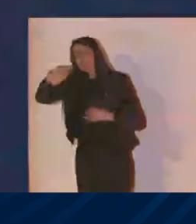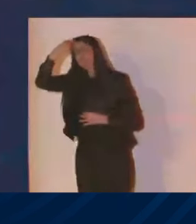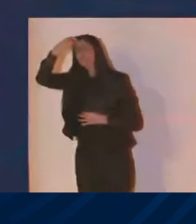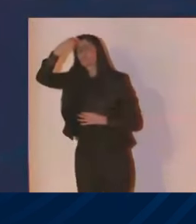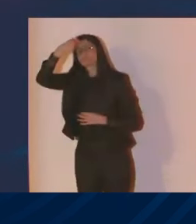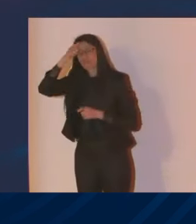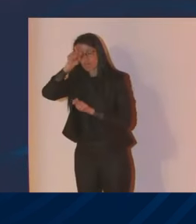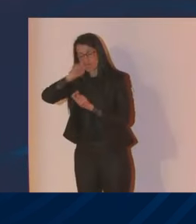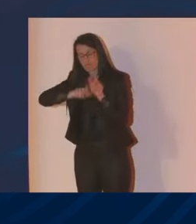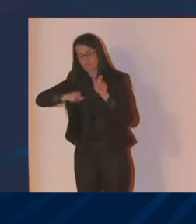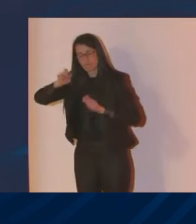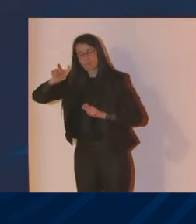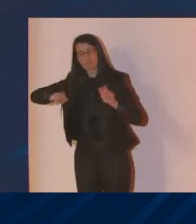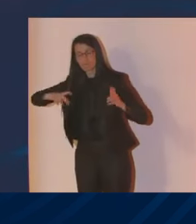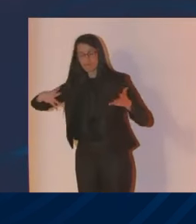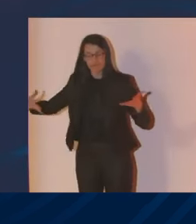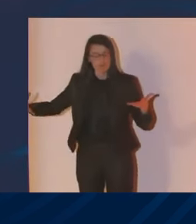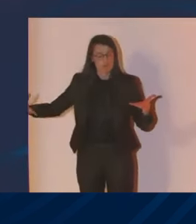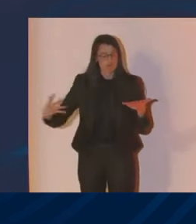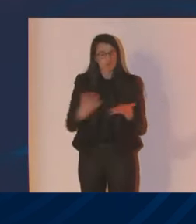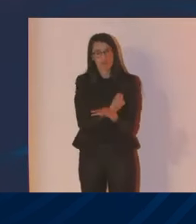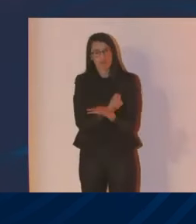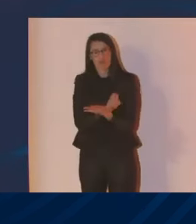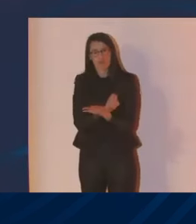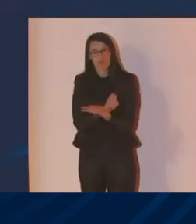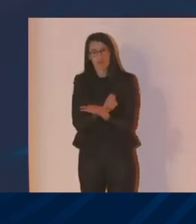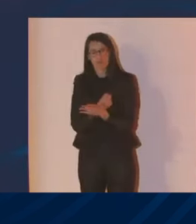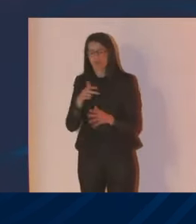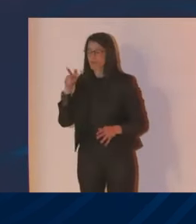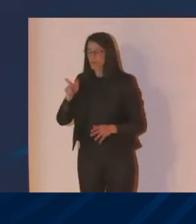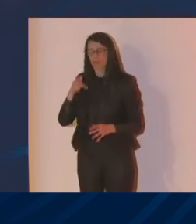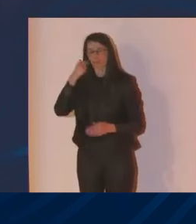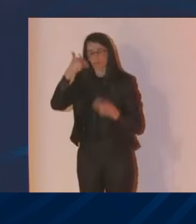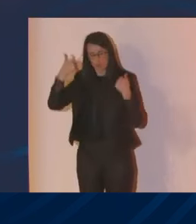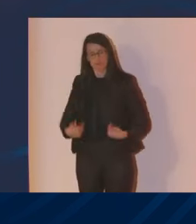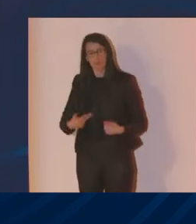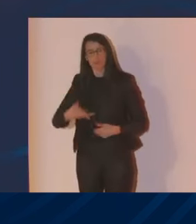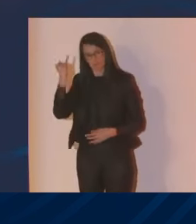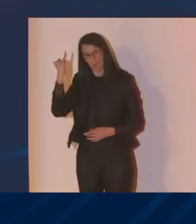las personas, todas, tienen derechos humanos.